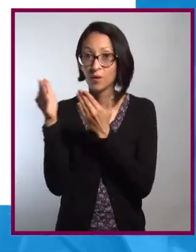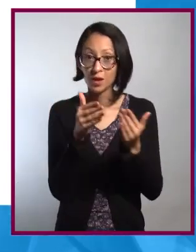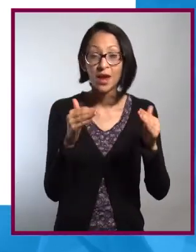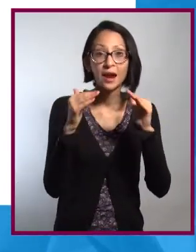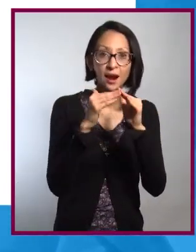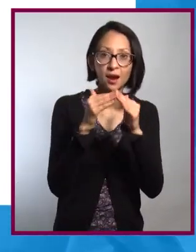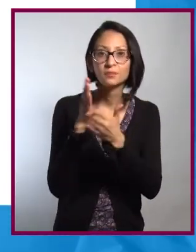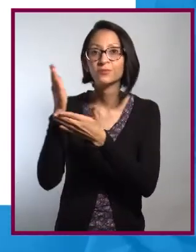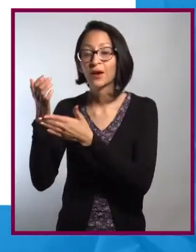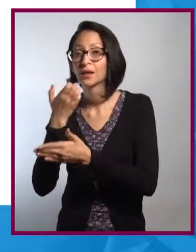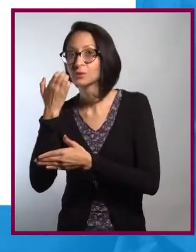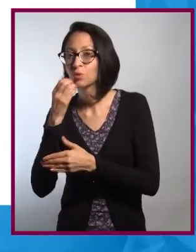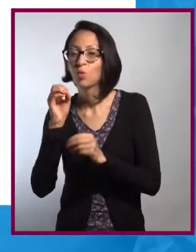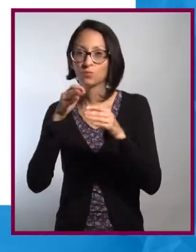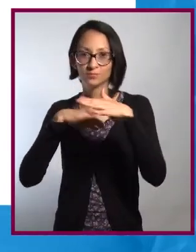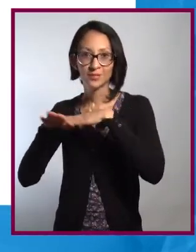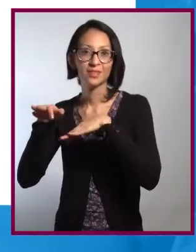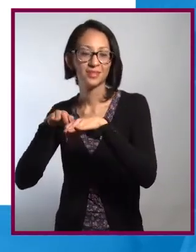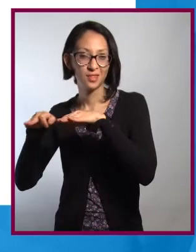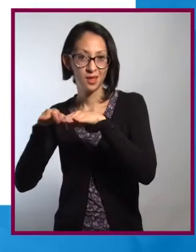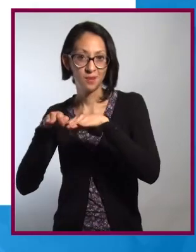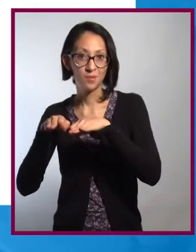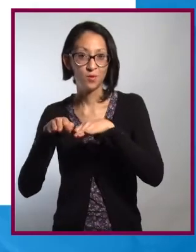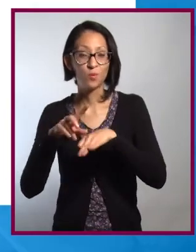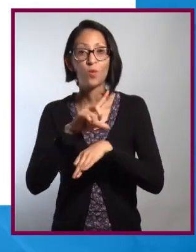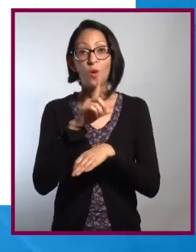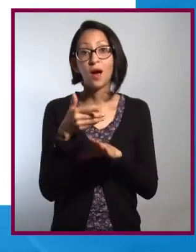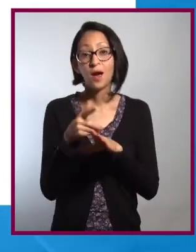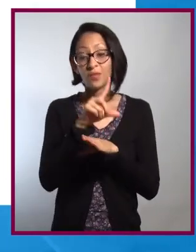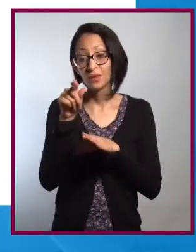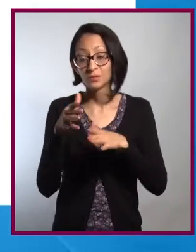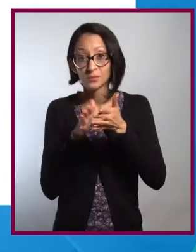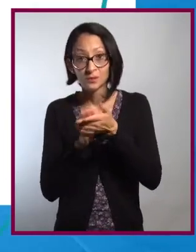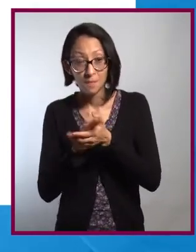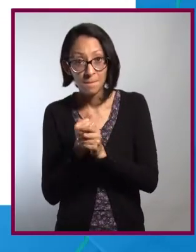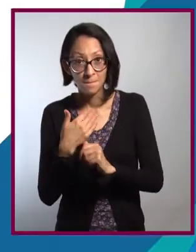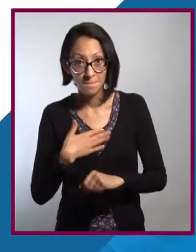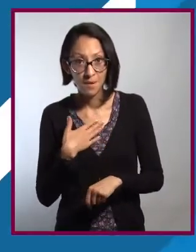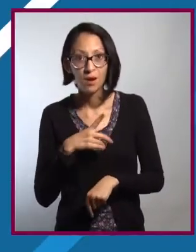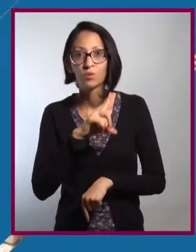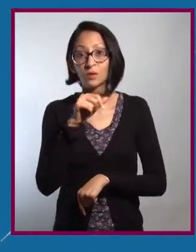escuela o al trabajo, después de ir al baño, después de toser.